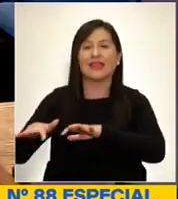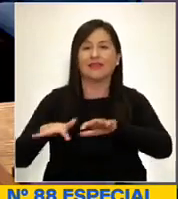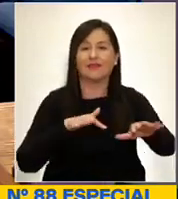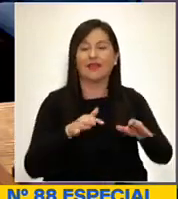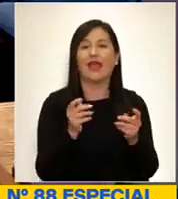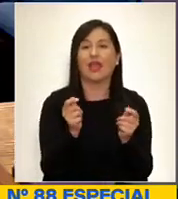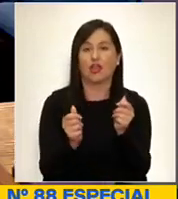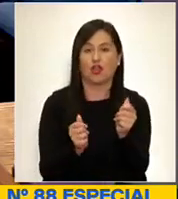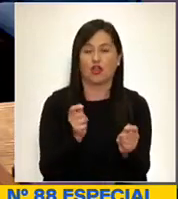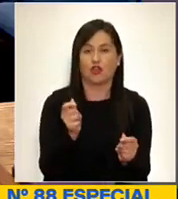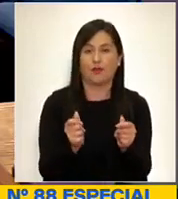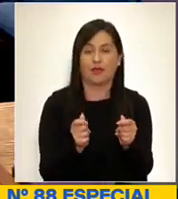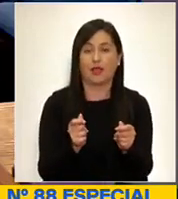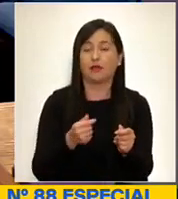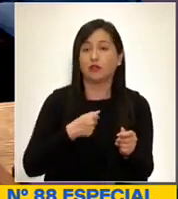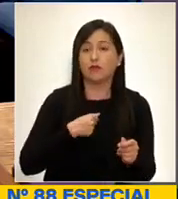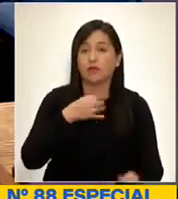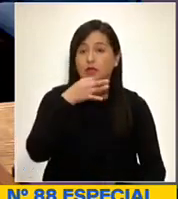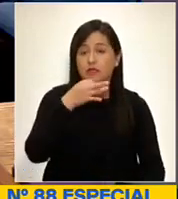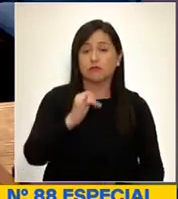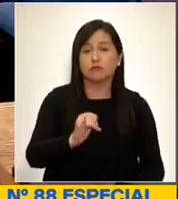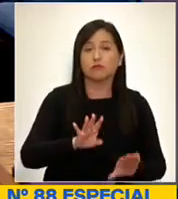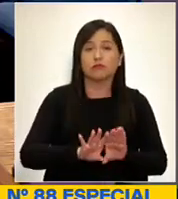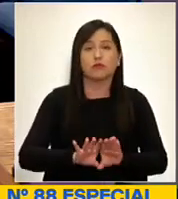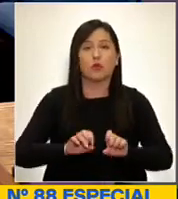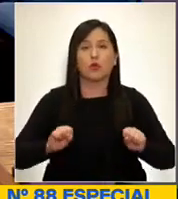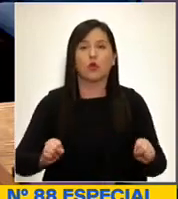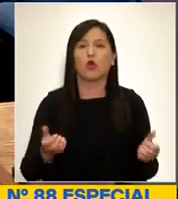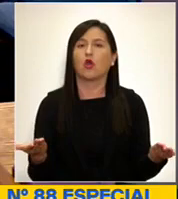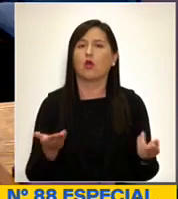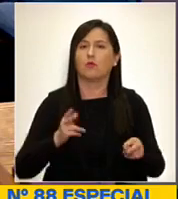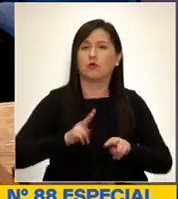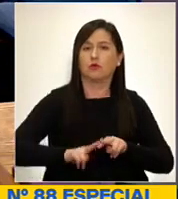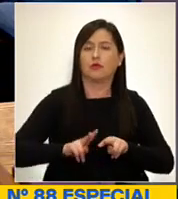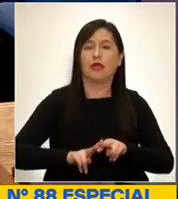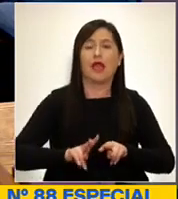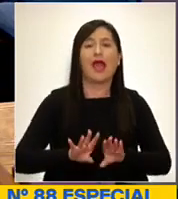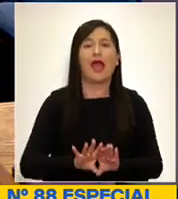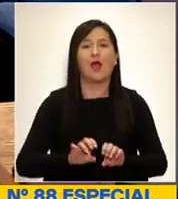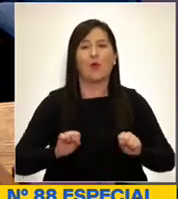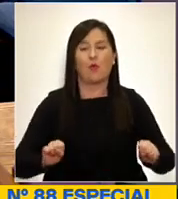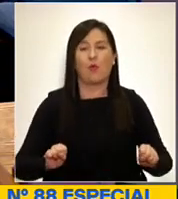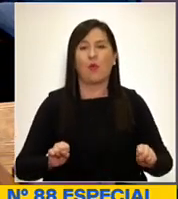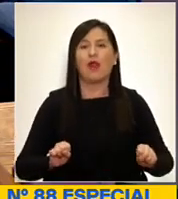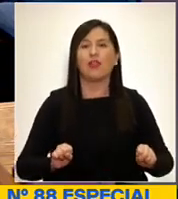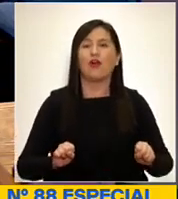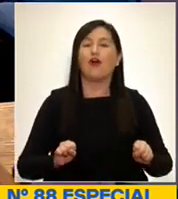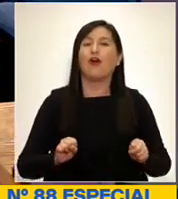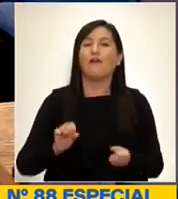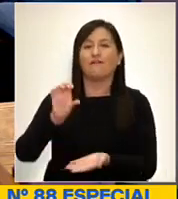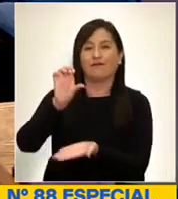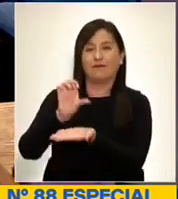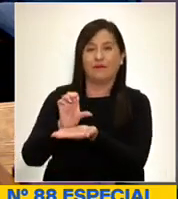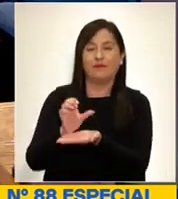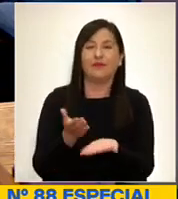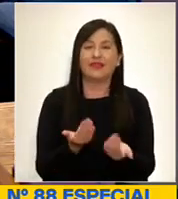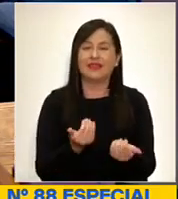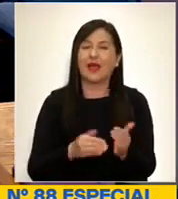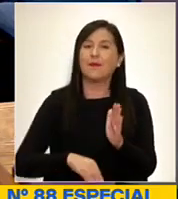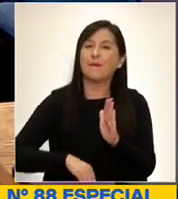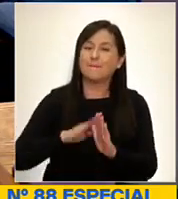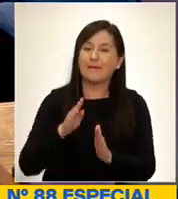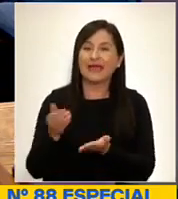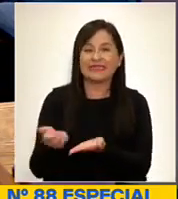eso Yo también voy a decir que estoy de acuerdo en ver cómo resolvemos lo del acuerdo fiscal Porque necesitamos tener más ingresos